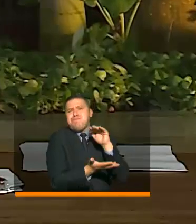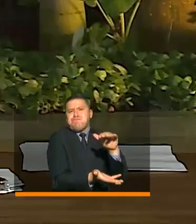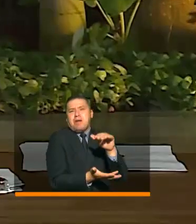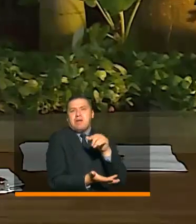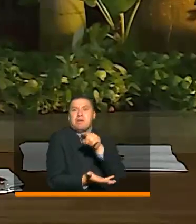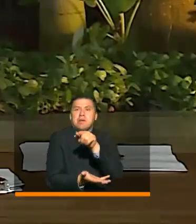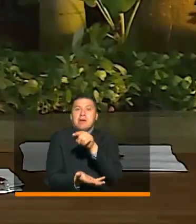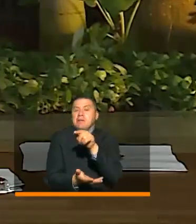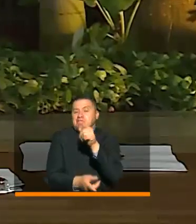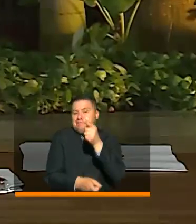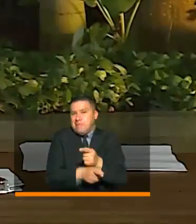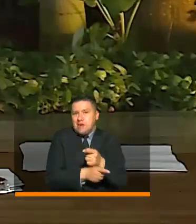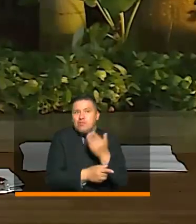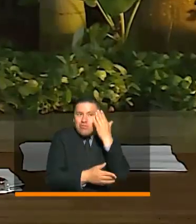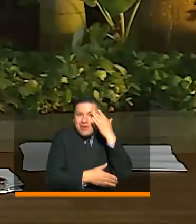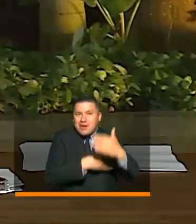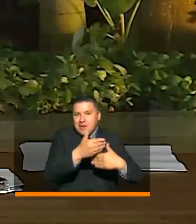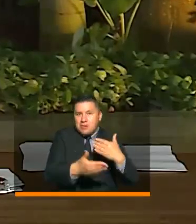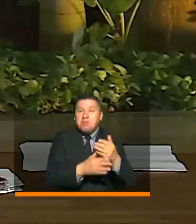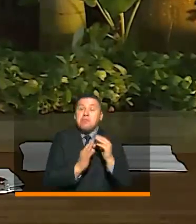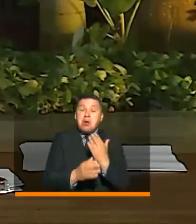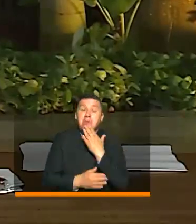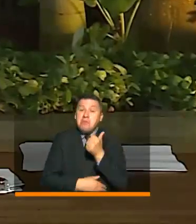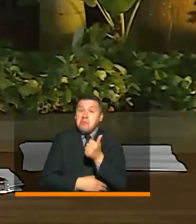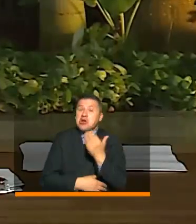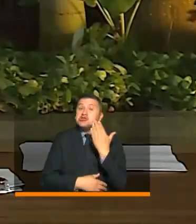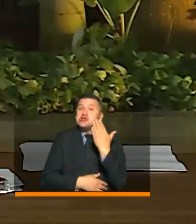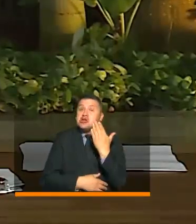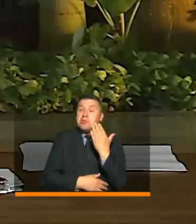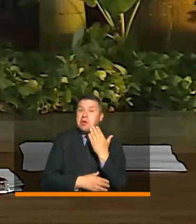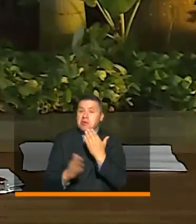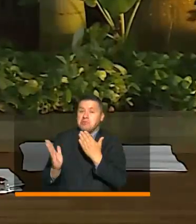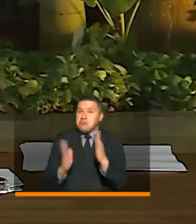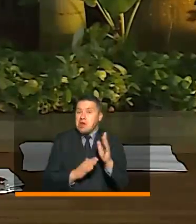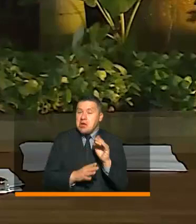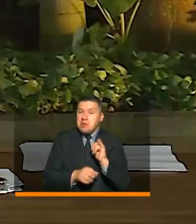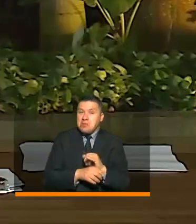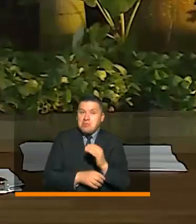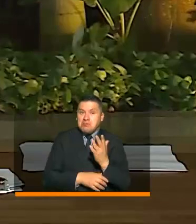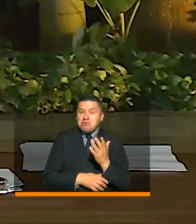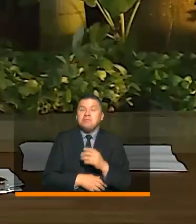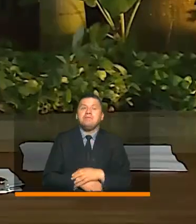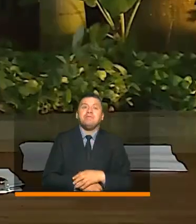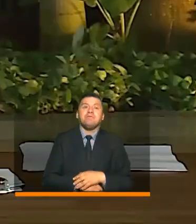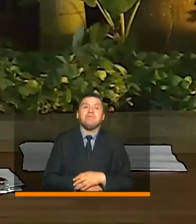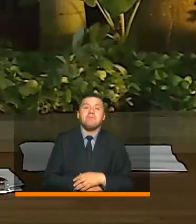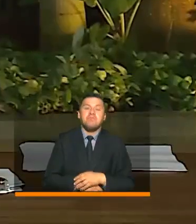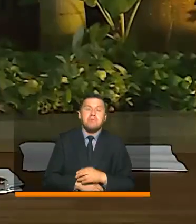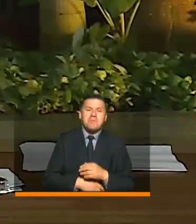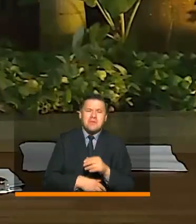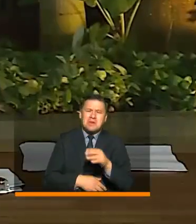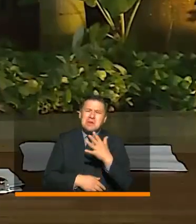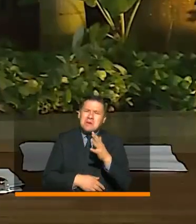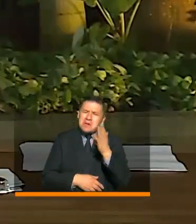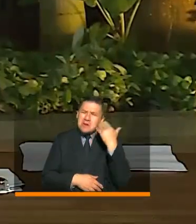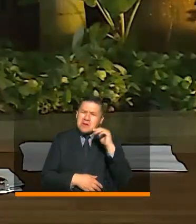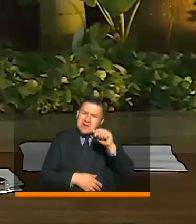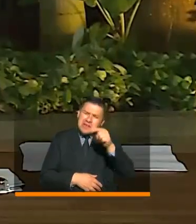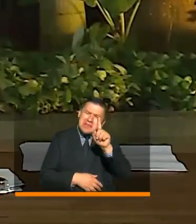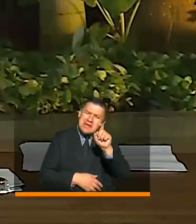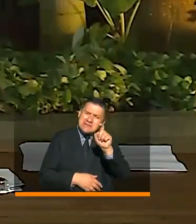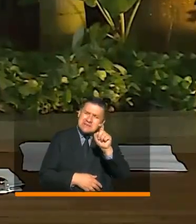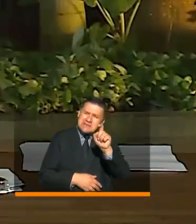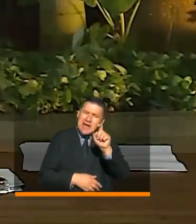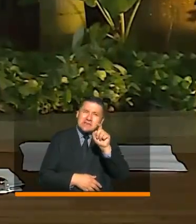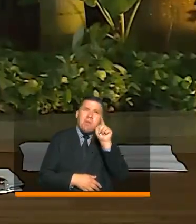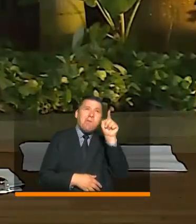vacunas y lo cierto es que el método está funcionando. Algo que es muy importante, veíamos que teníamos alrededor de 16 lugares